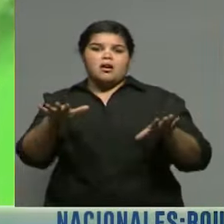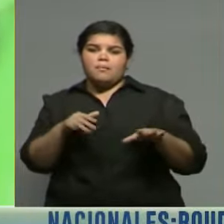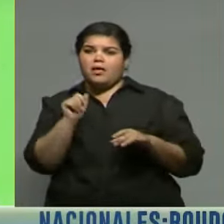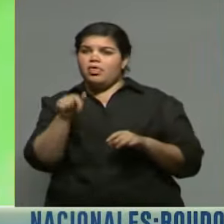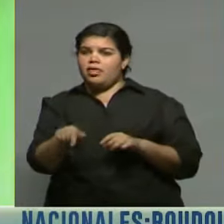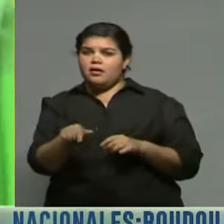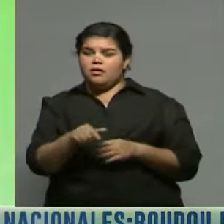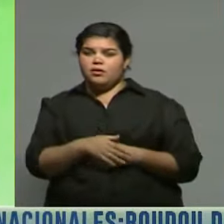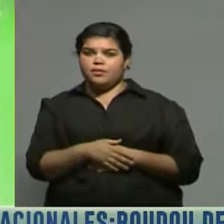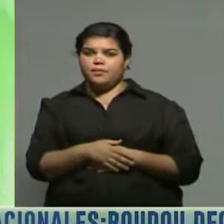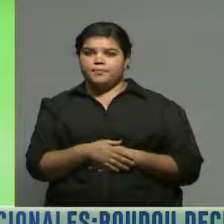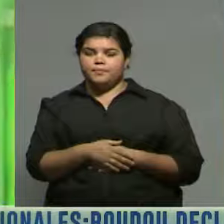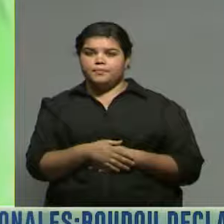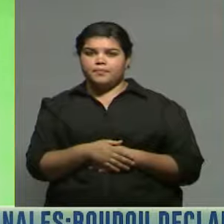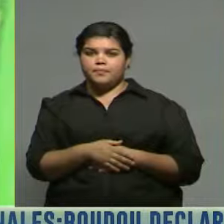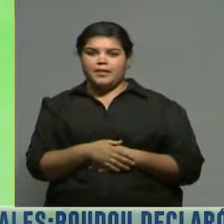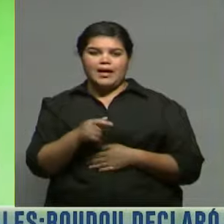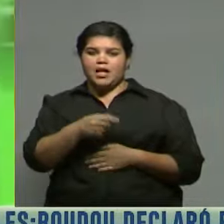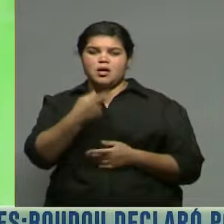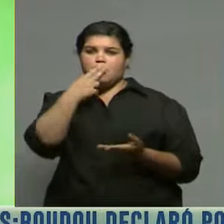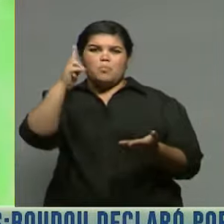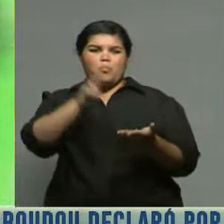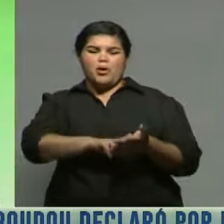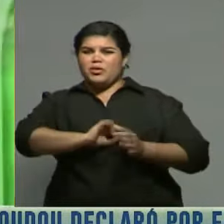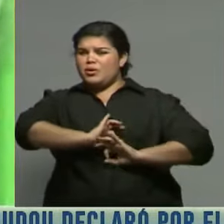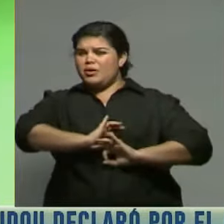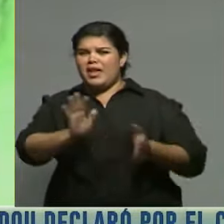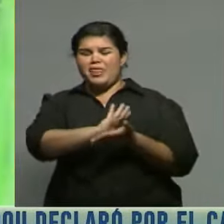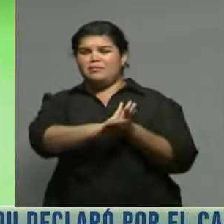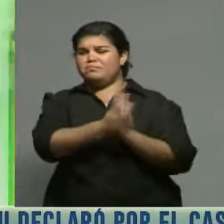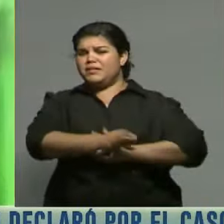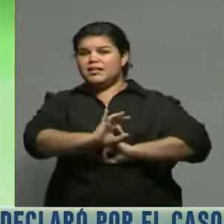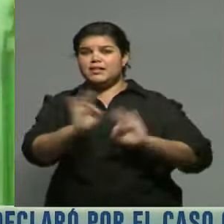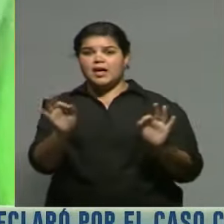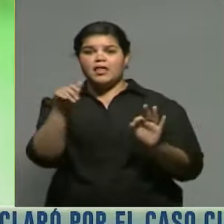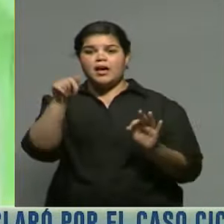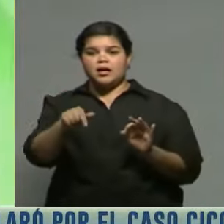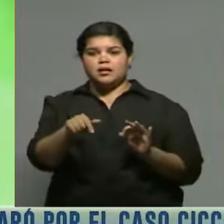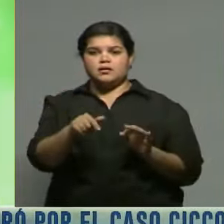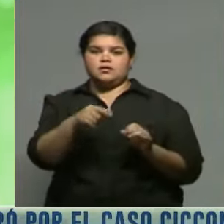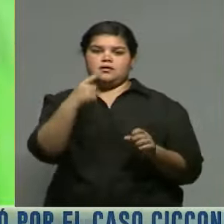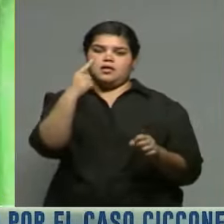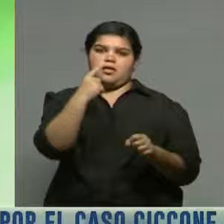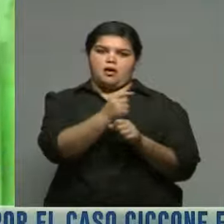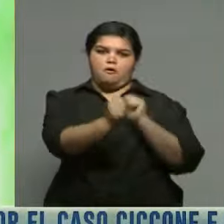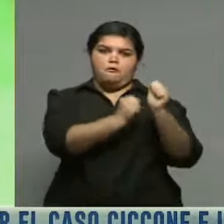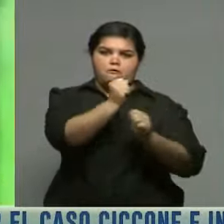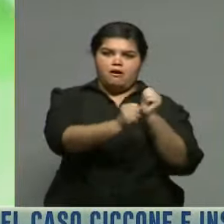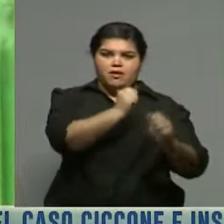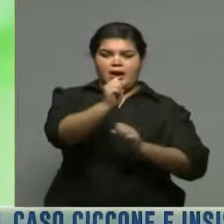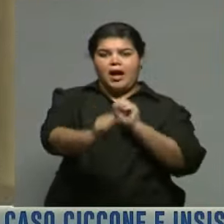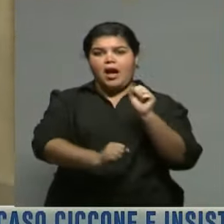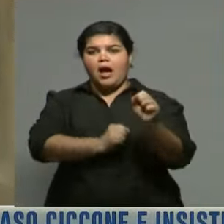seriamente la nada de rentabilidad que tienen las cadenas, desde el sector primario, empezando por un